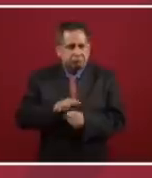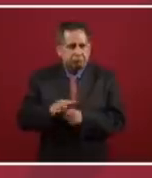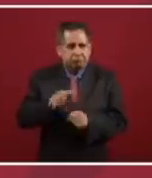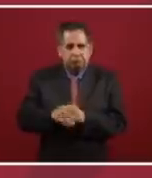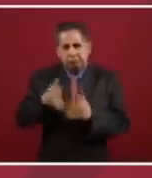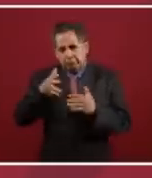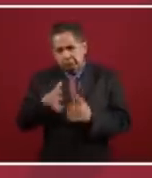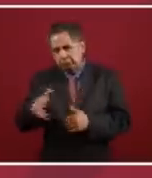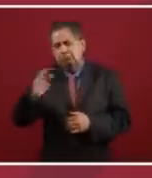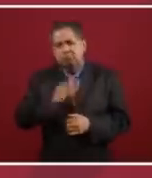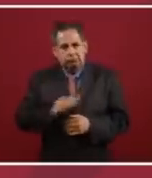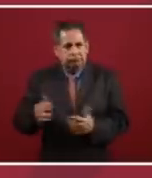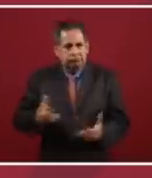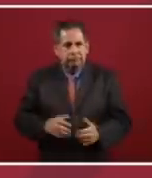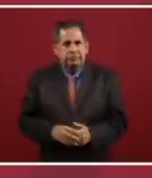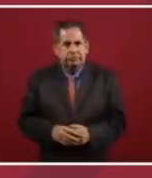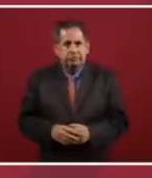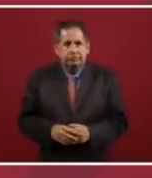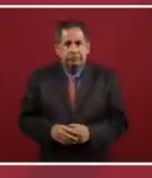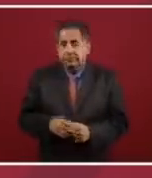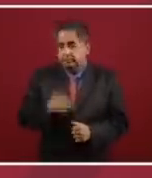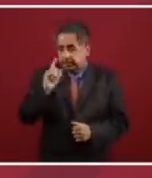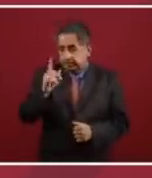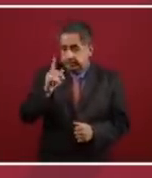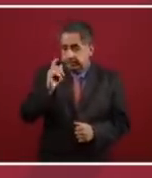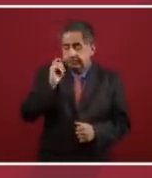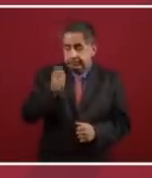hacia adelante, sin